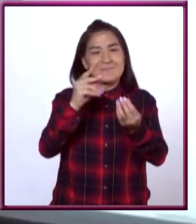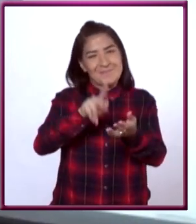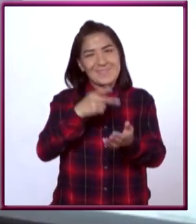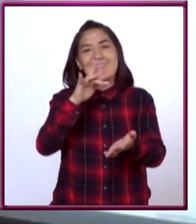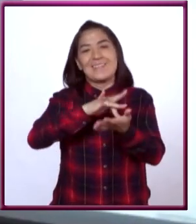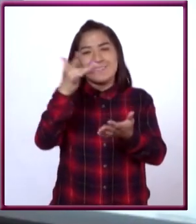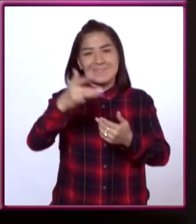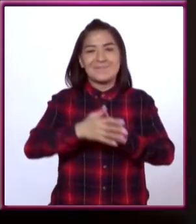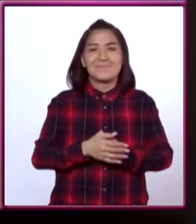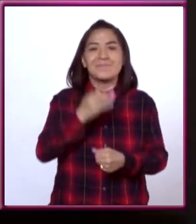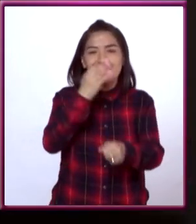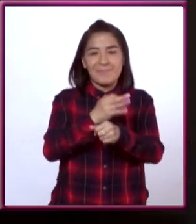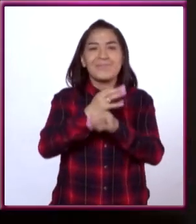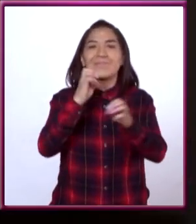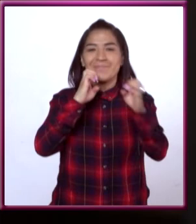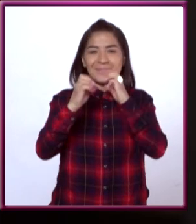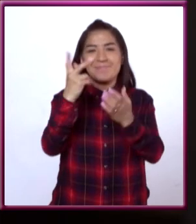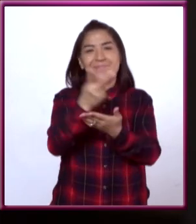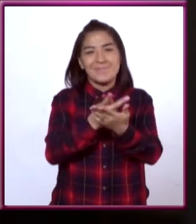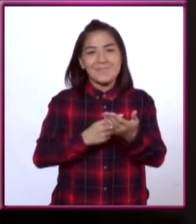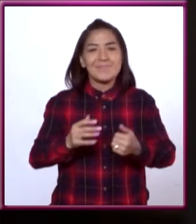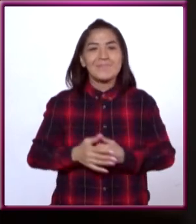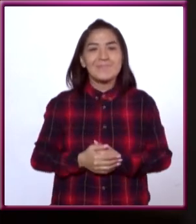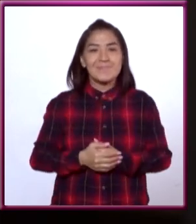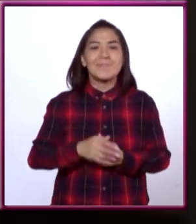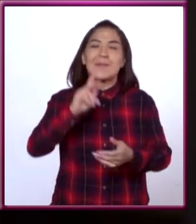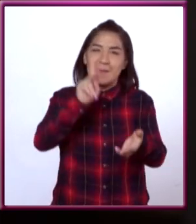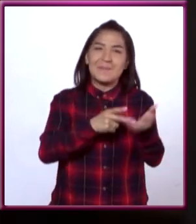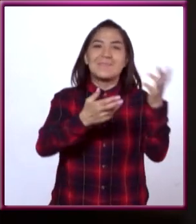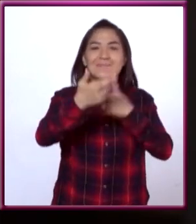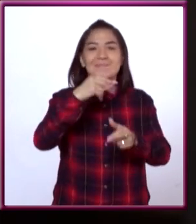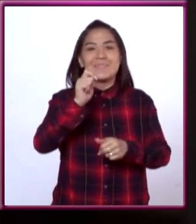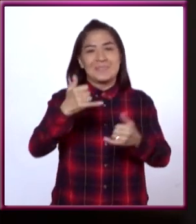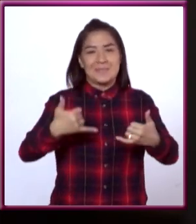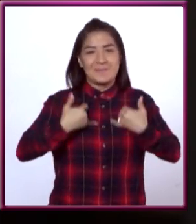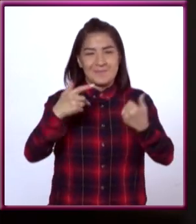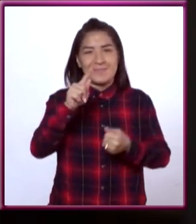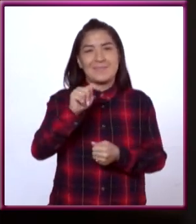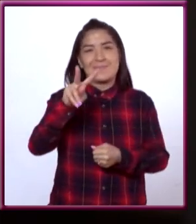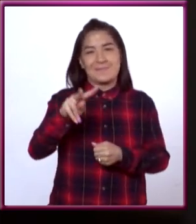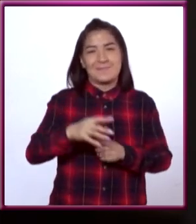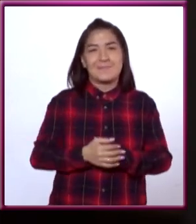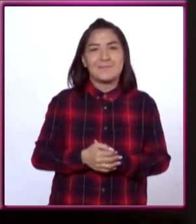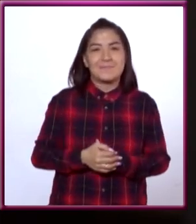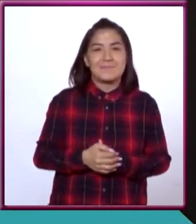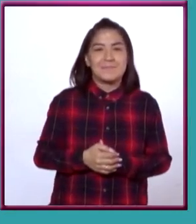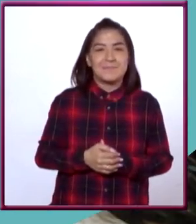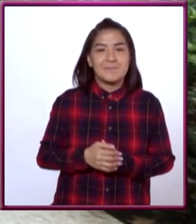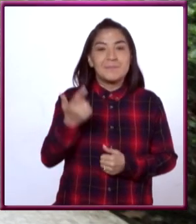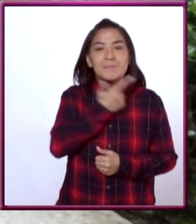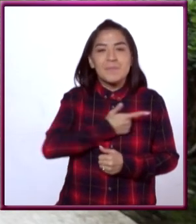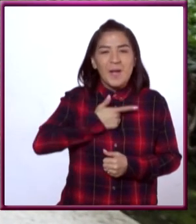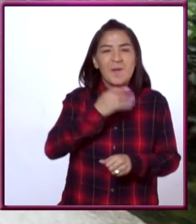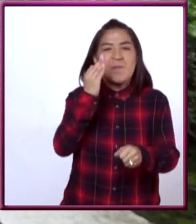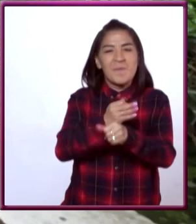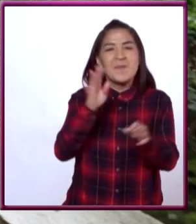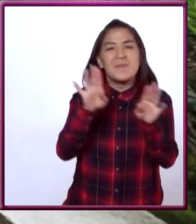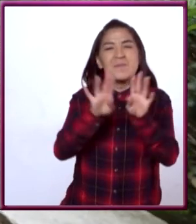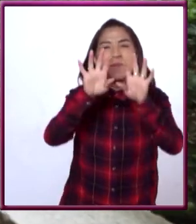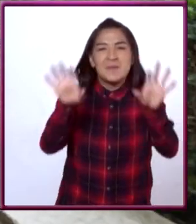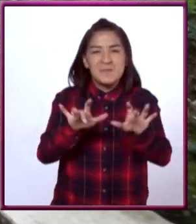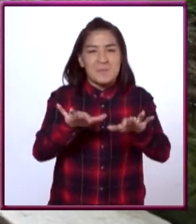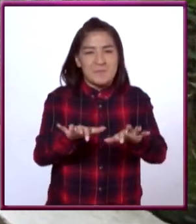nuevamente gracias. Gracias por estar en el programa. Y volvemos con esto que es Jóvenes en TV. Me gusta que mientras